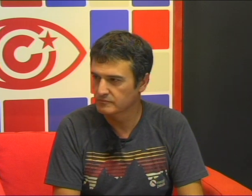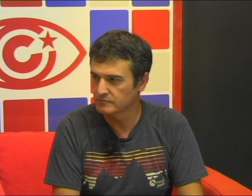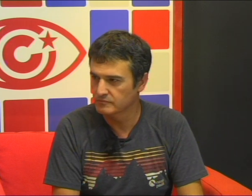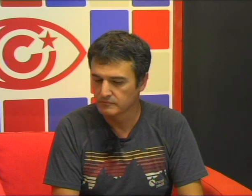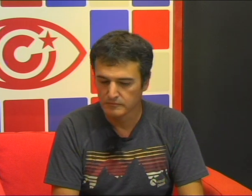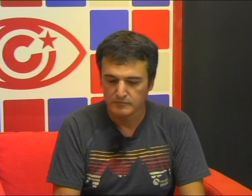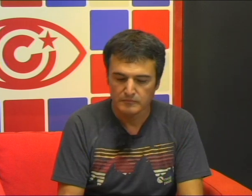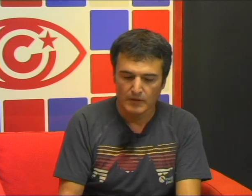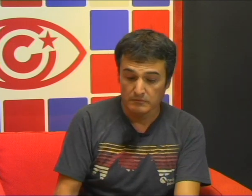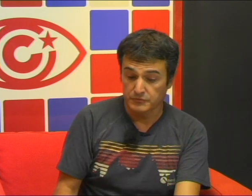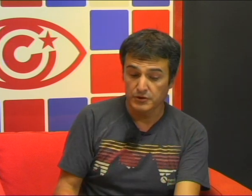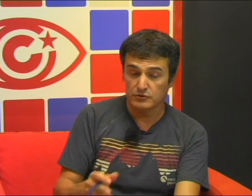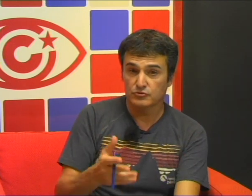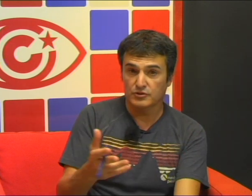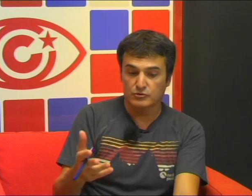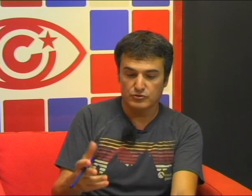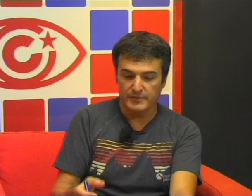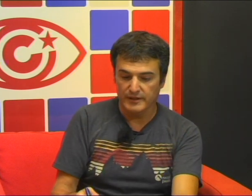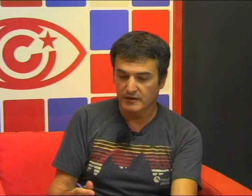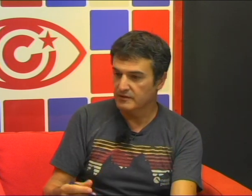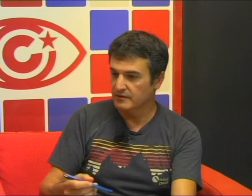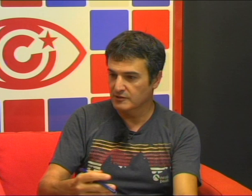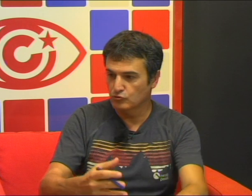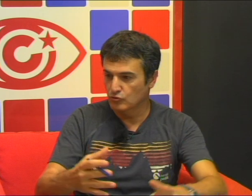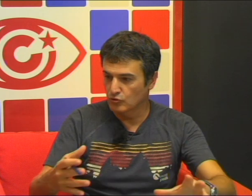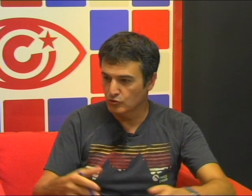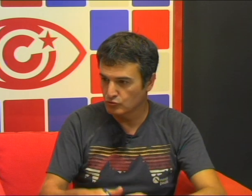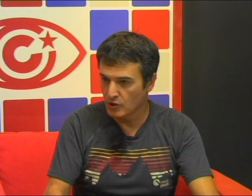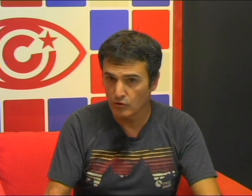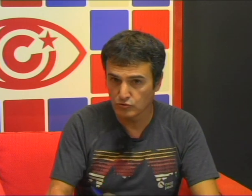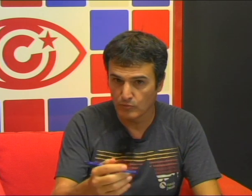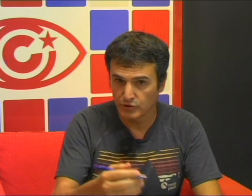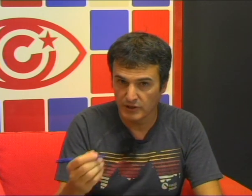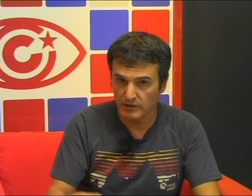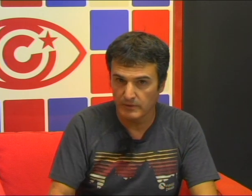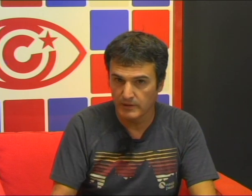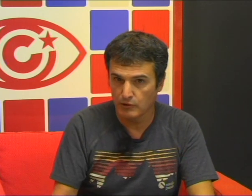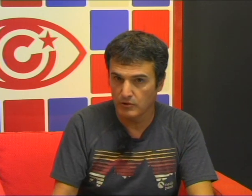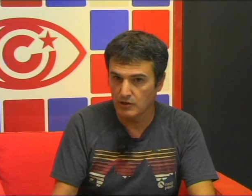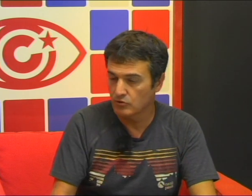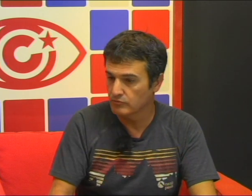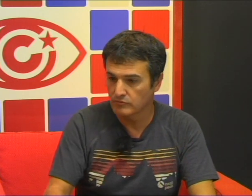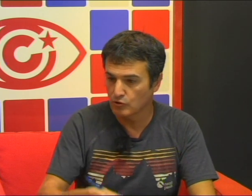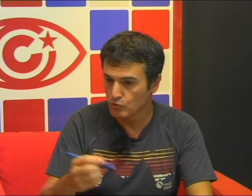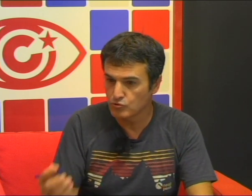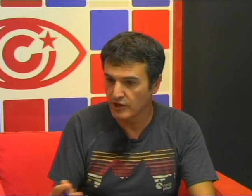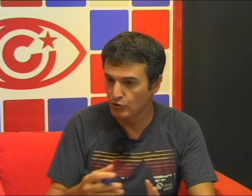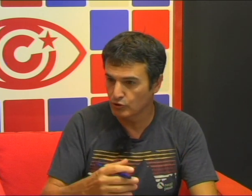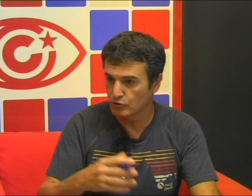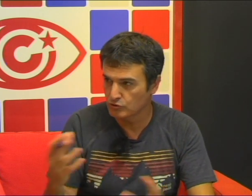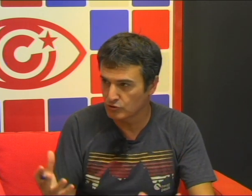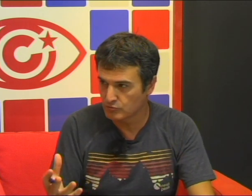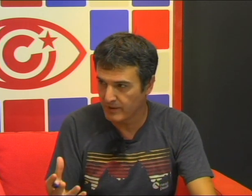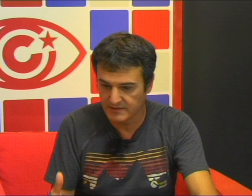agresión si eso es eso es evidente que tendrán sus acuerdos como tiene también venezuela con rusia y